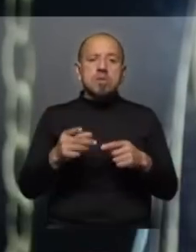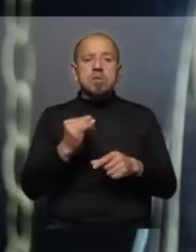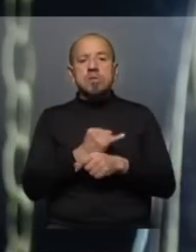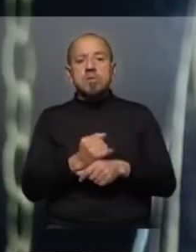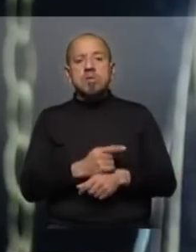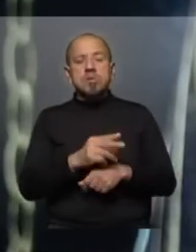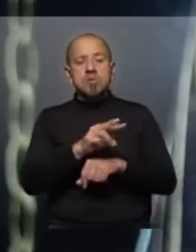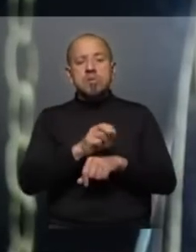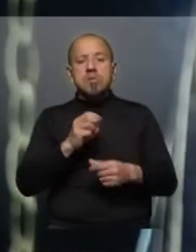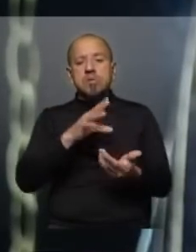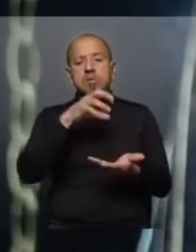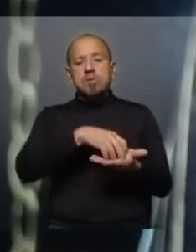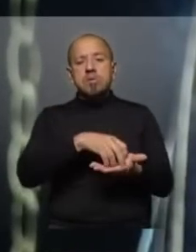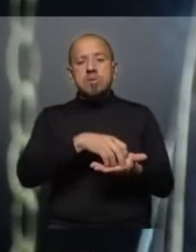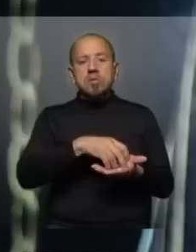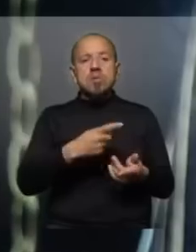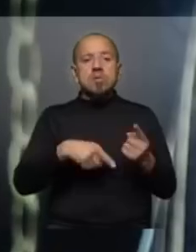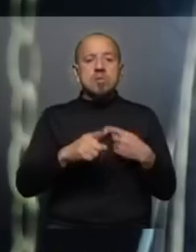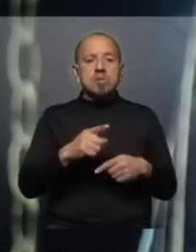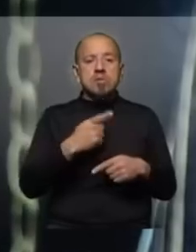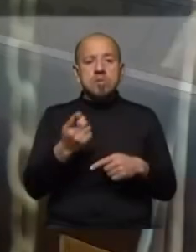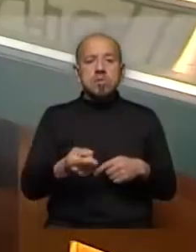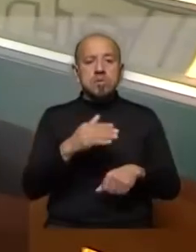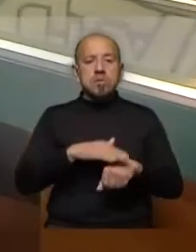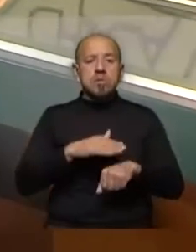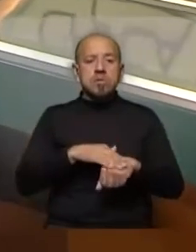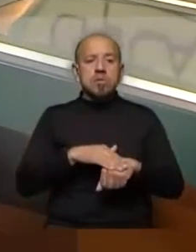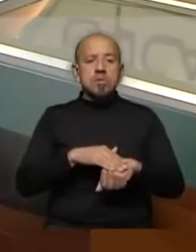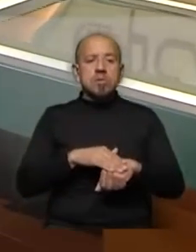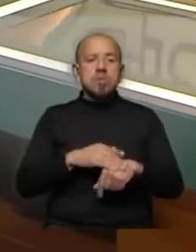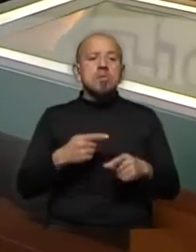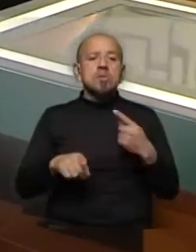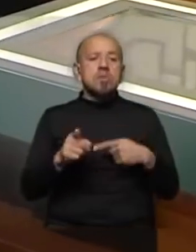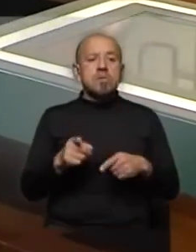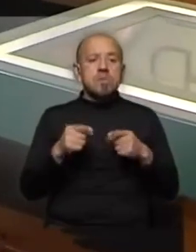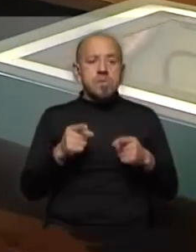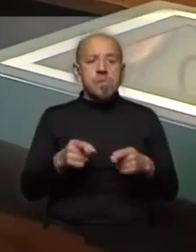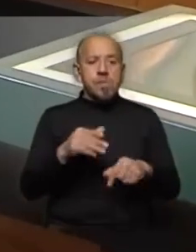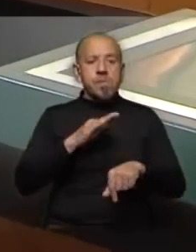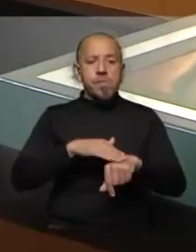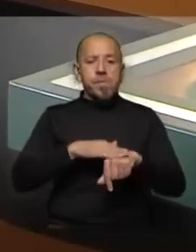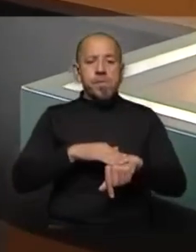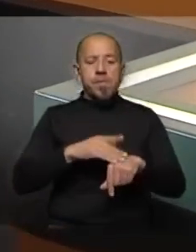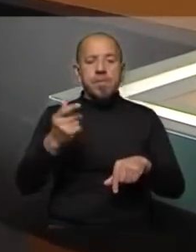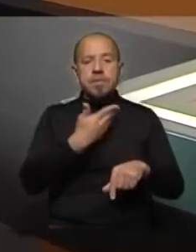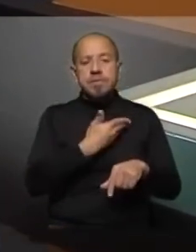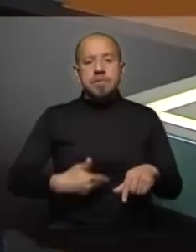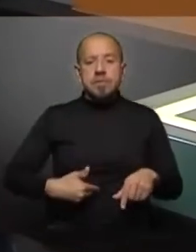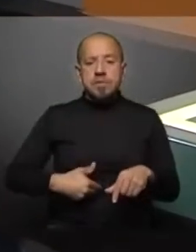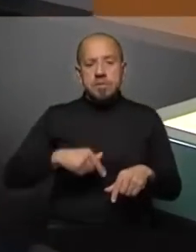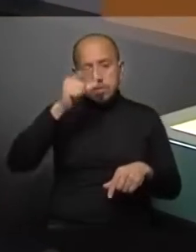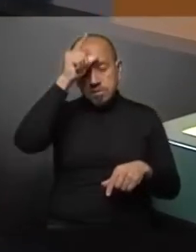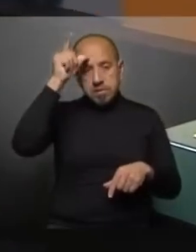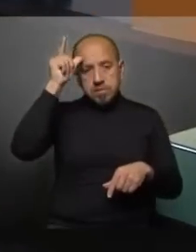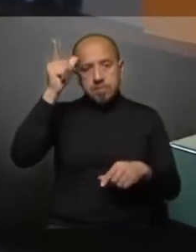está todos los días ninguneando la y por otro lado no se ASUME la responsabilidad que se tiene que asumir Y eso es responsabilidad del presidente de la calle